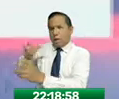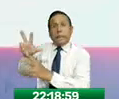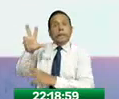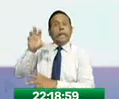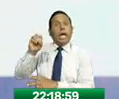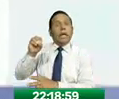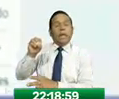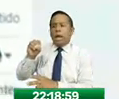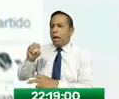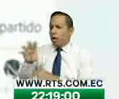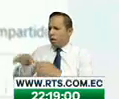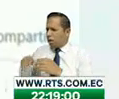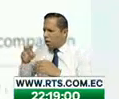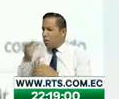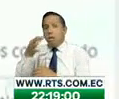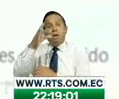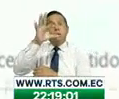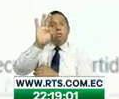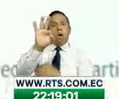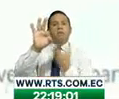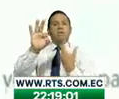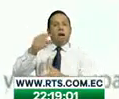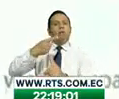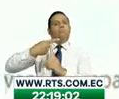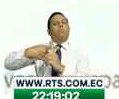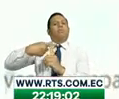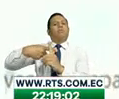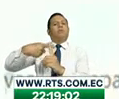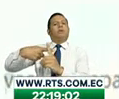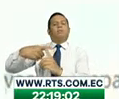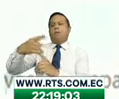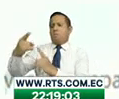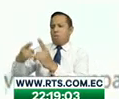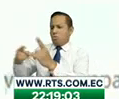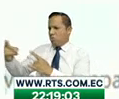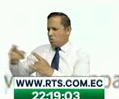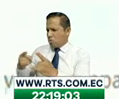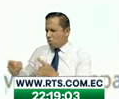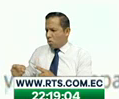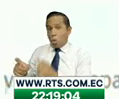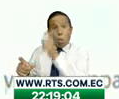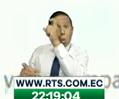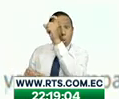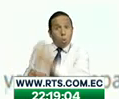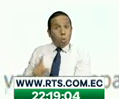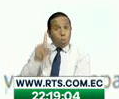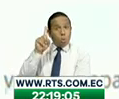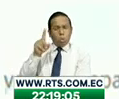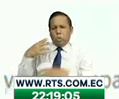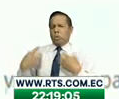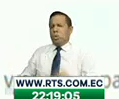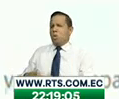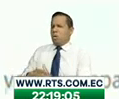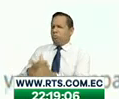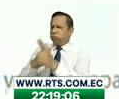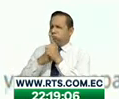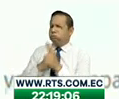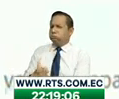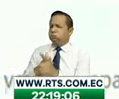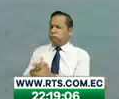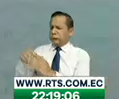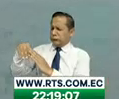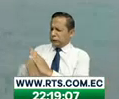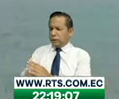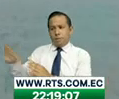se señala que uno de los marineros presentaba un estado de salud que comprometió el pronóstico vital, por lo que fue trasladado a un